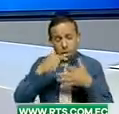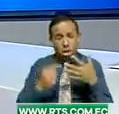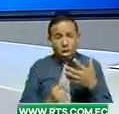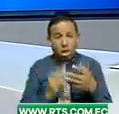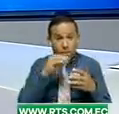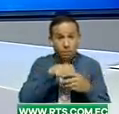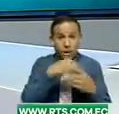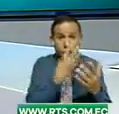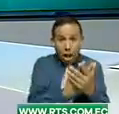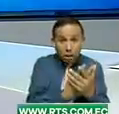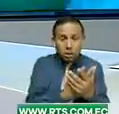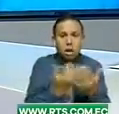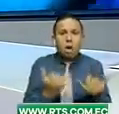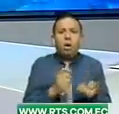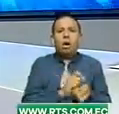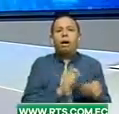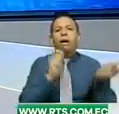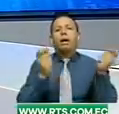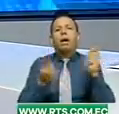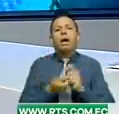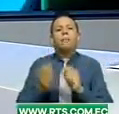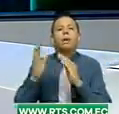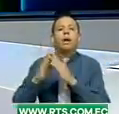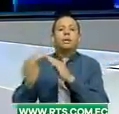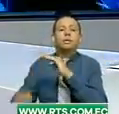a su casa, pero con arresto domiciliario.